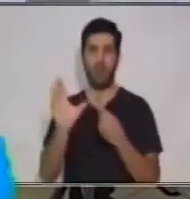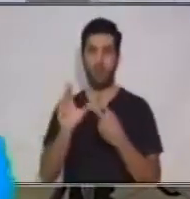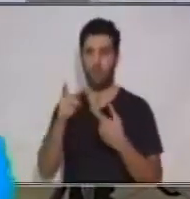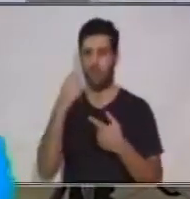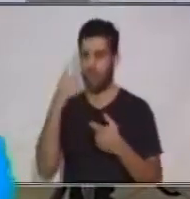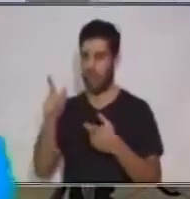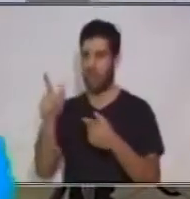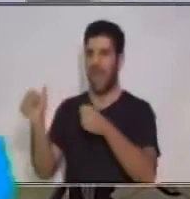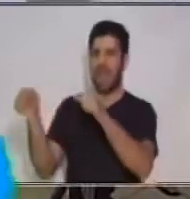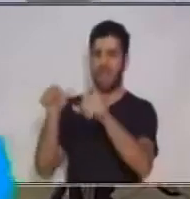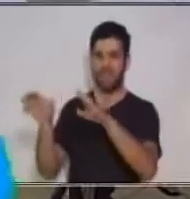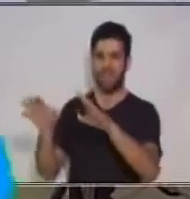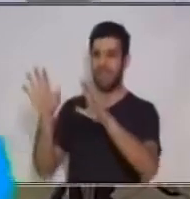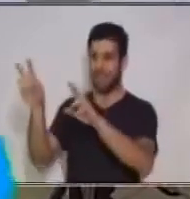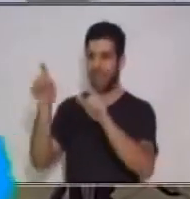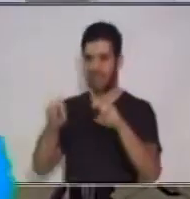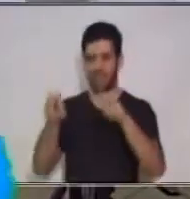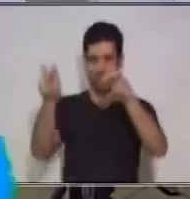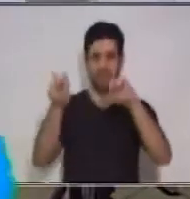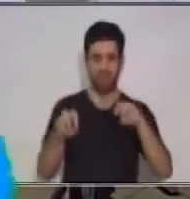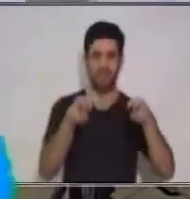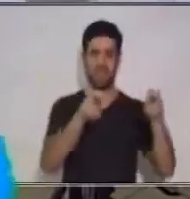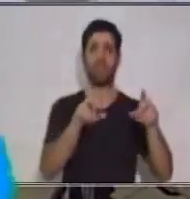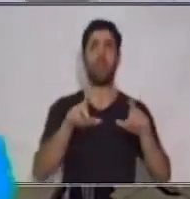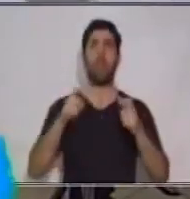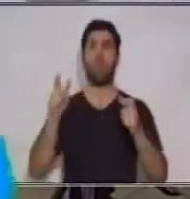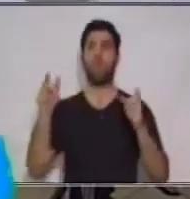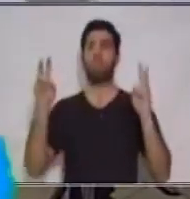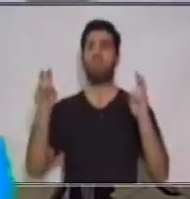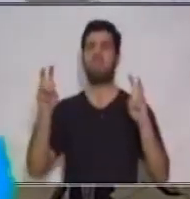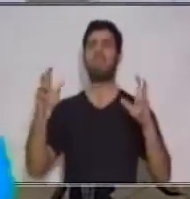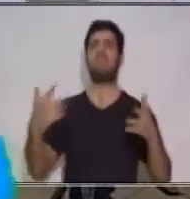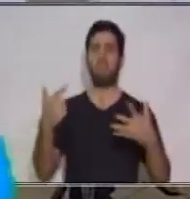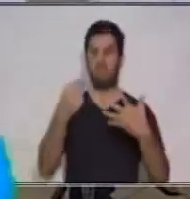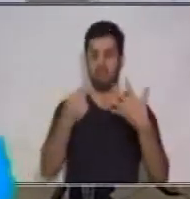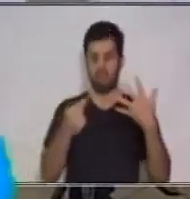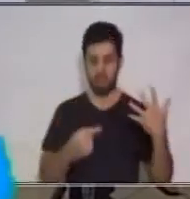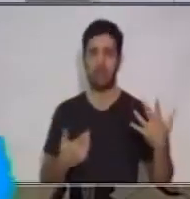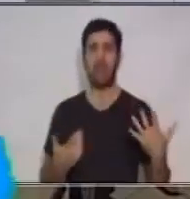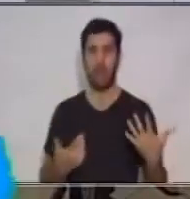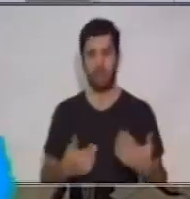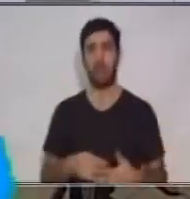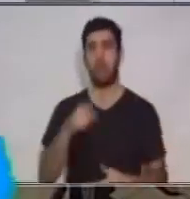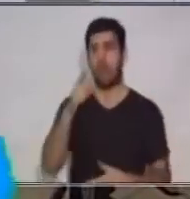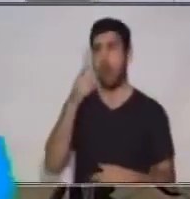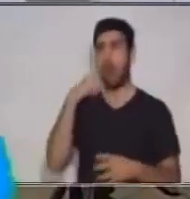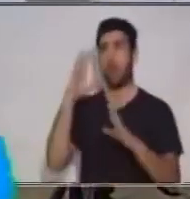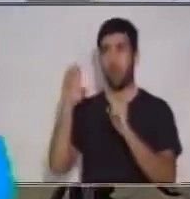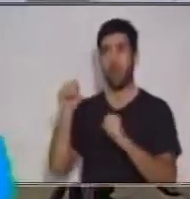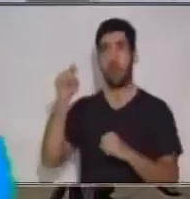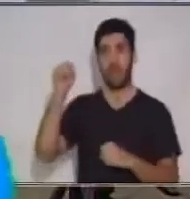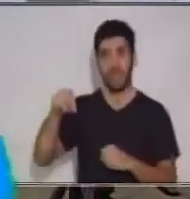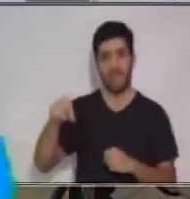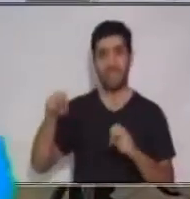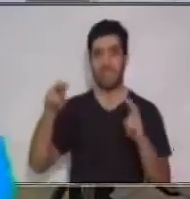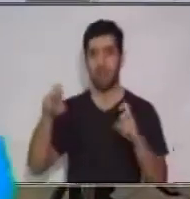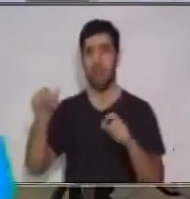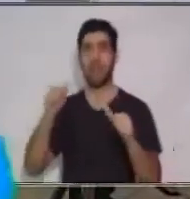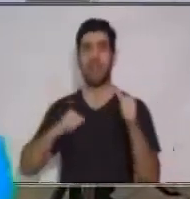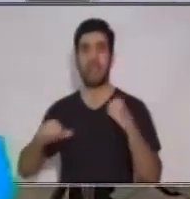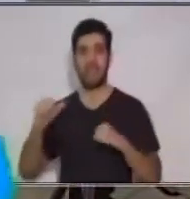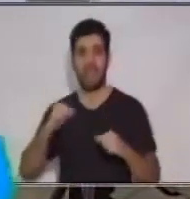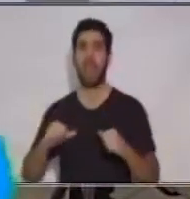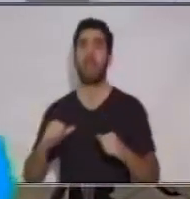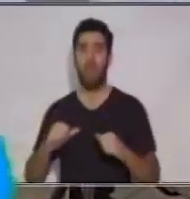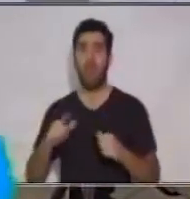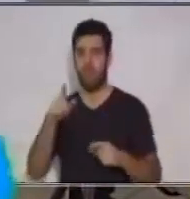conocer cómo es el Rabinal Achí o de qué habla, de qué trata, y pues si te das cuenta, ese tipo de teatro no es como